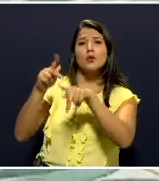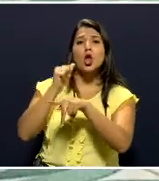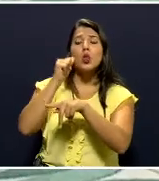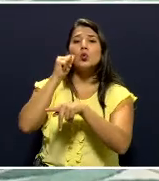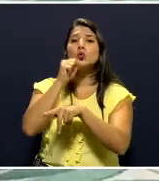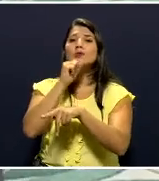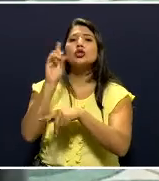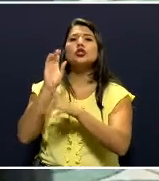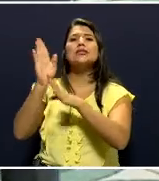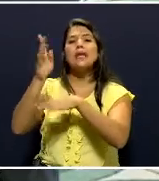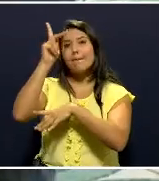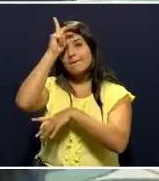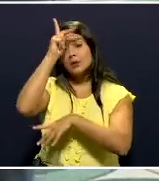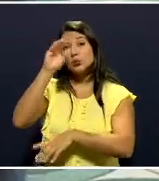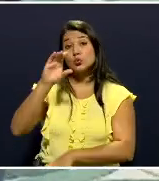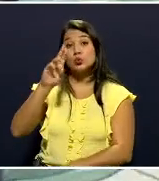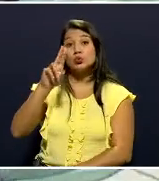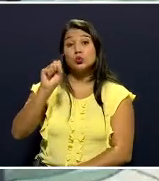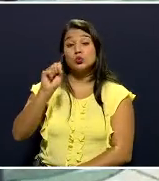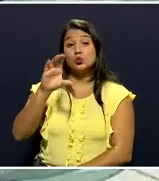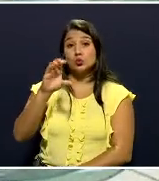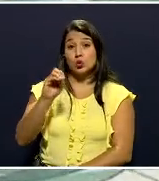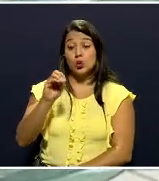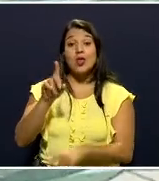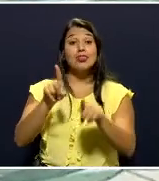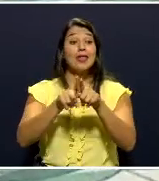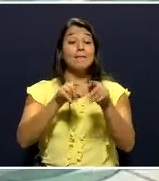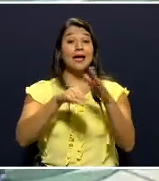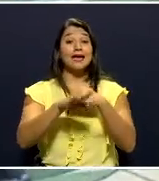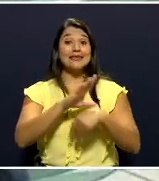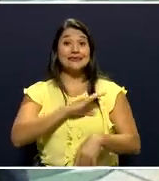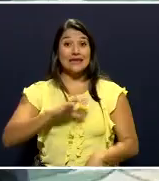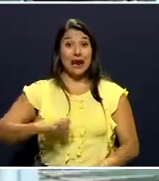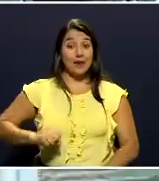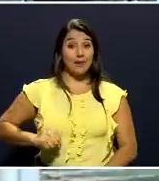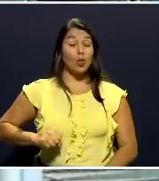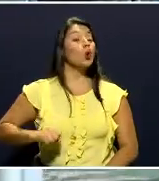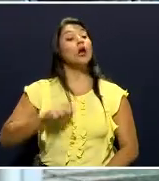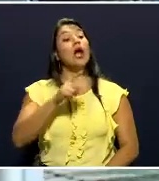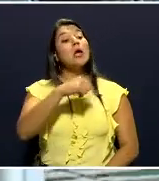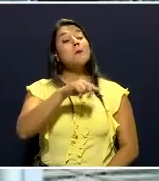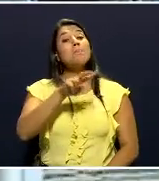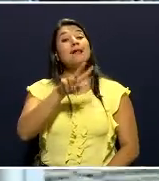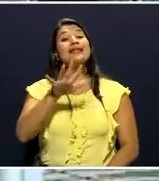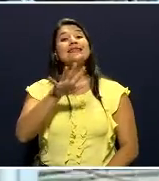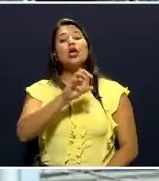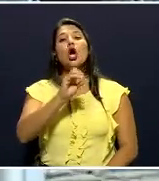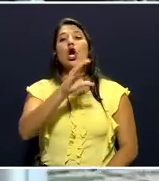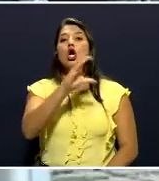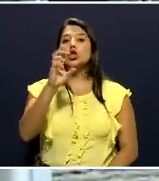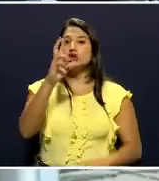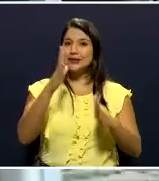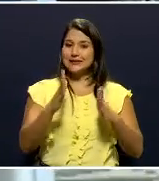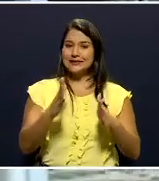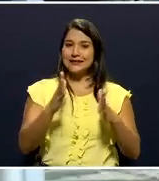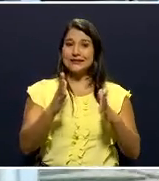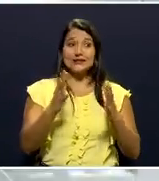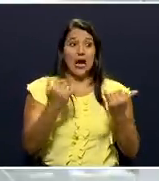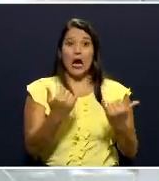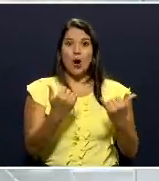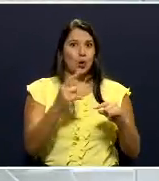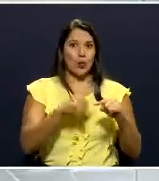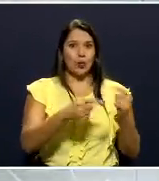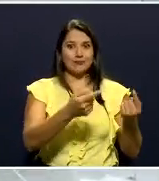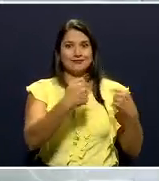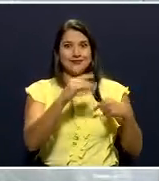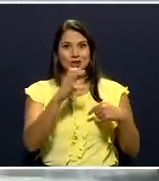en Cusco. Por otro lado, en El Salvador, un grupo de 25 costarricenses se mantiene imposibilitado de